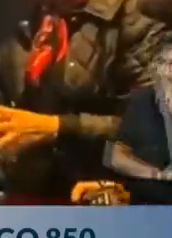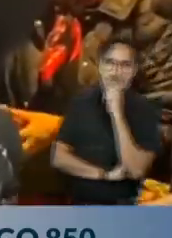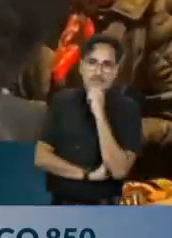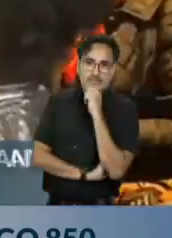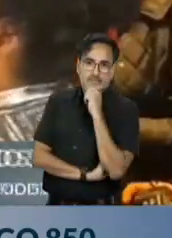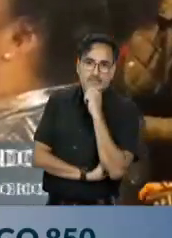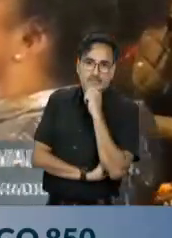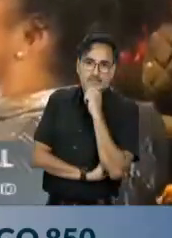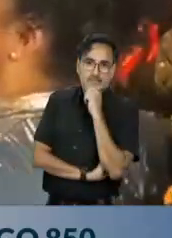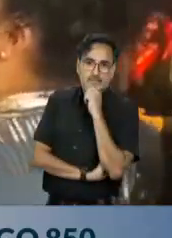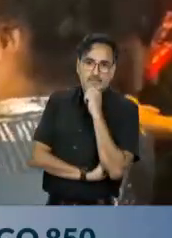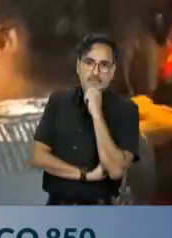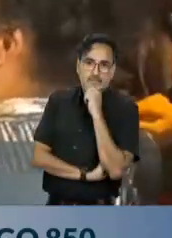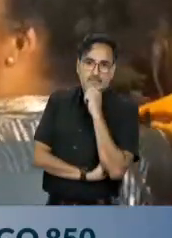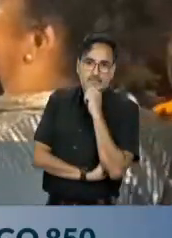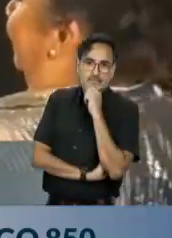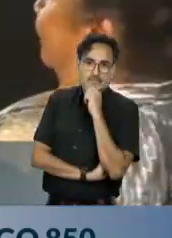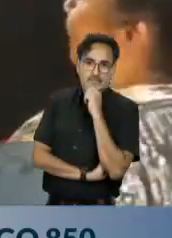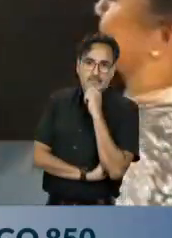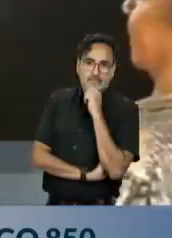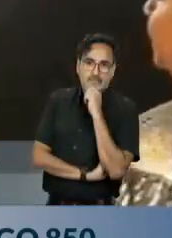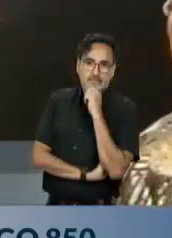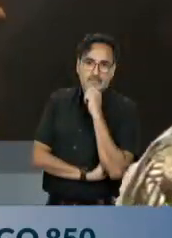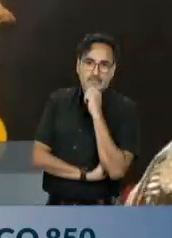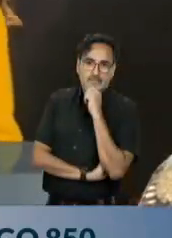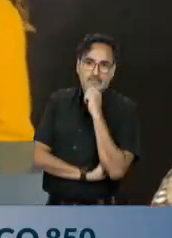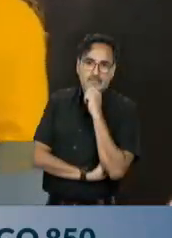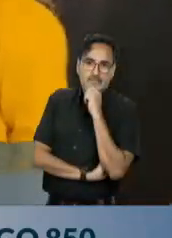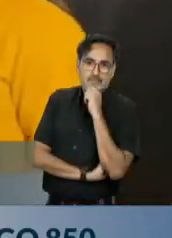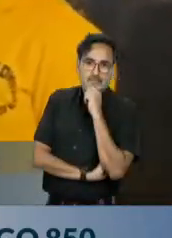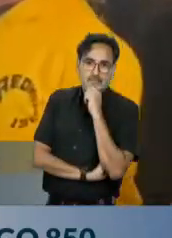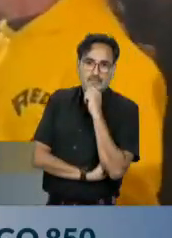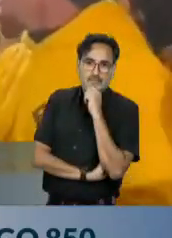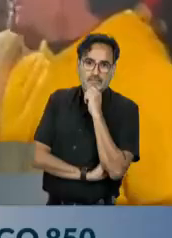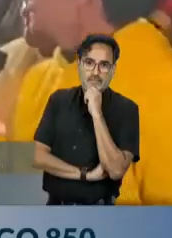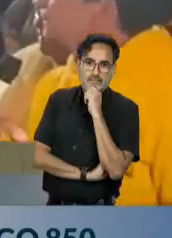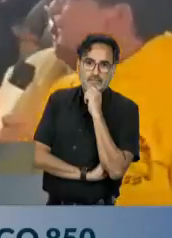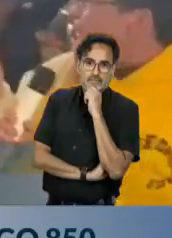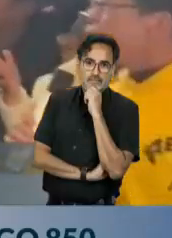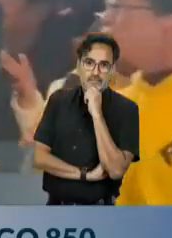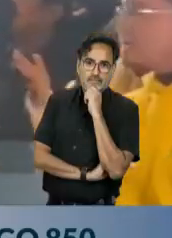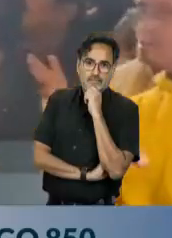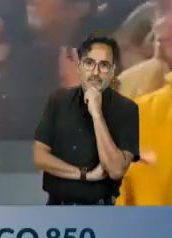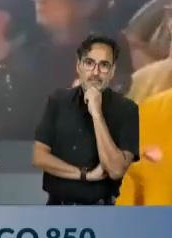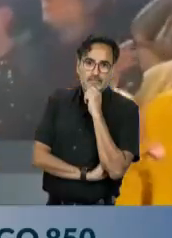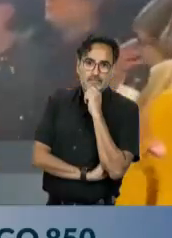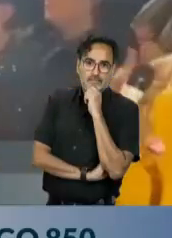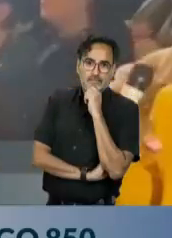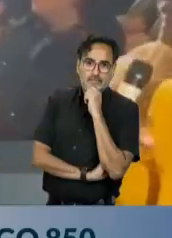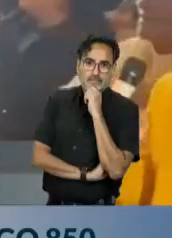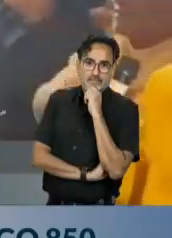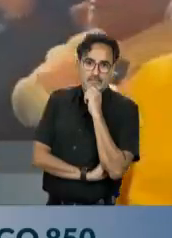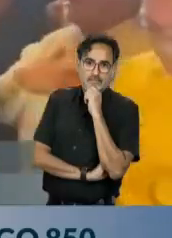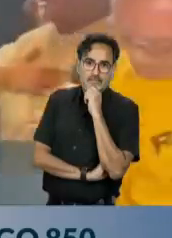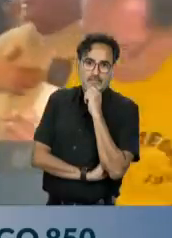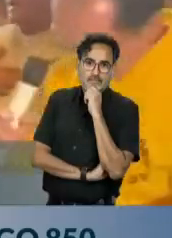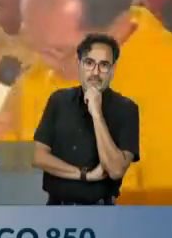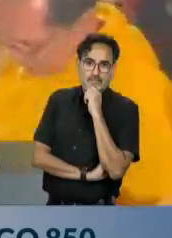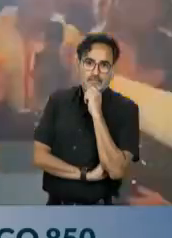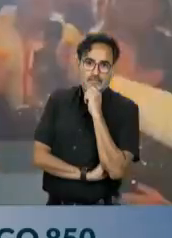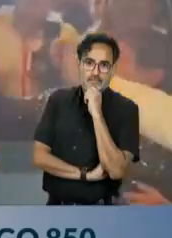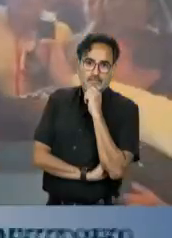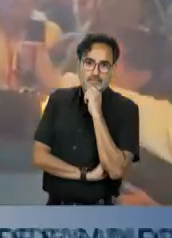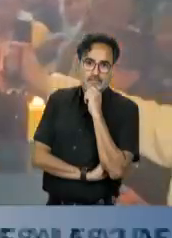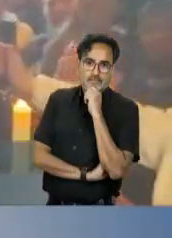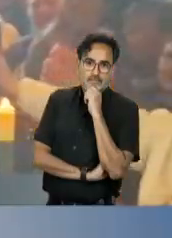ahora en poquitos minutos más, a las 10 de la mañana. A las 2 de la tarde comienza el último viaje de Cecilia hacia la Villa Freire de Ñuñoa, donde los vecinos